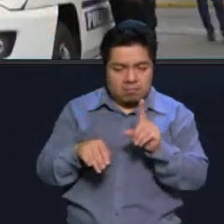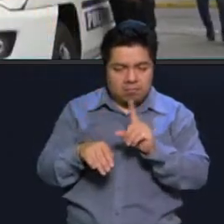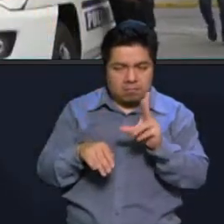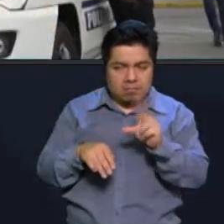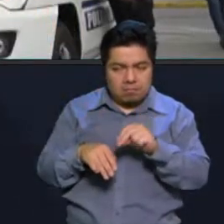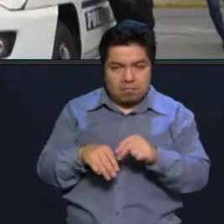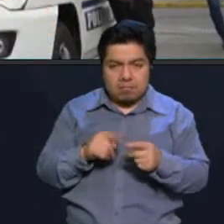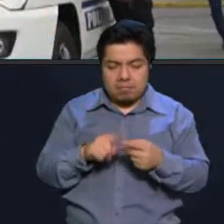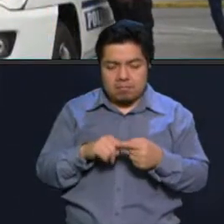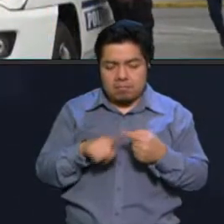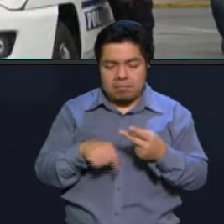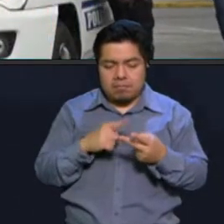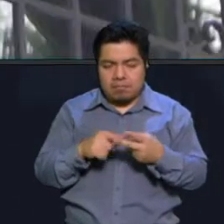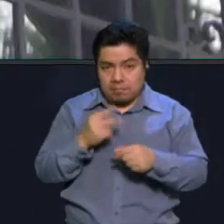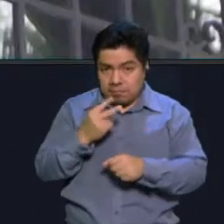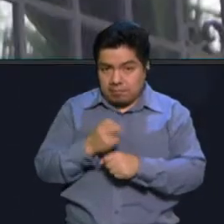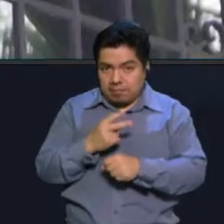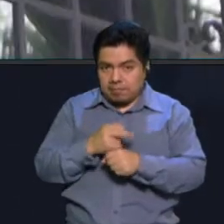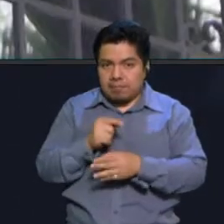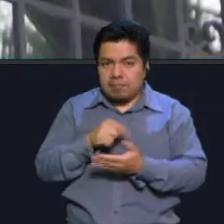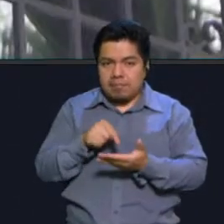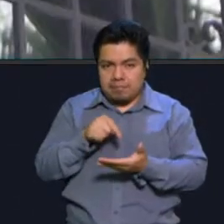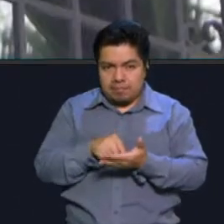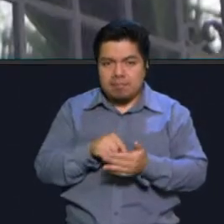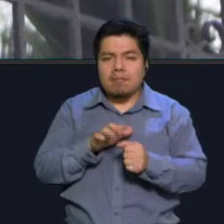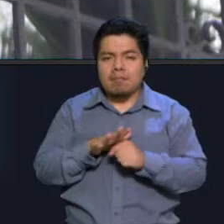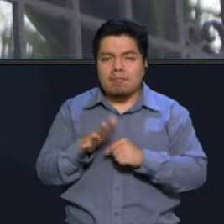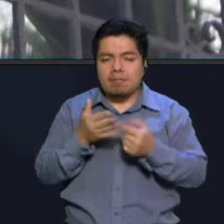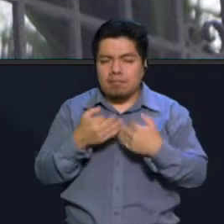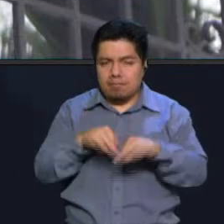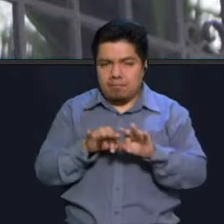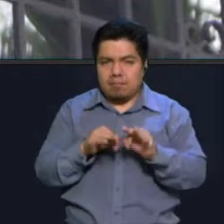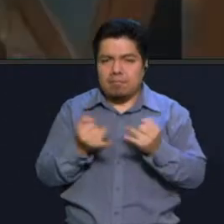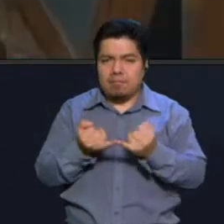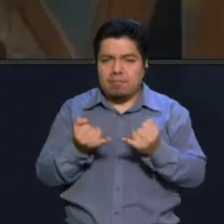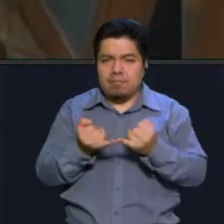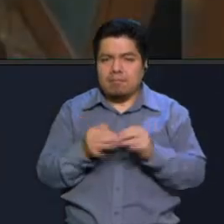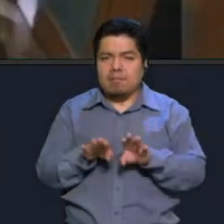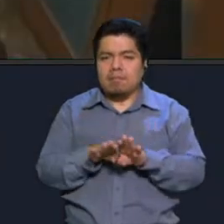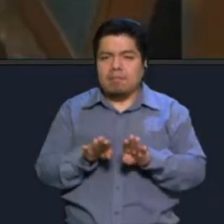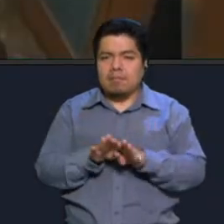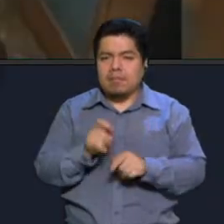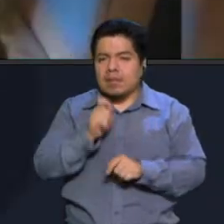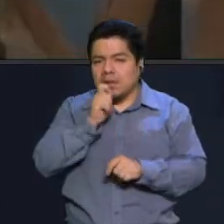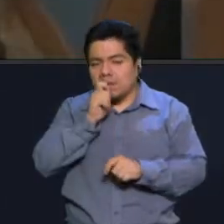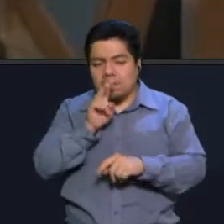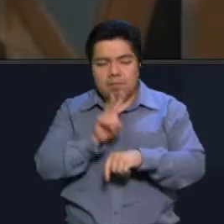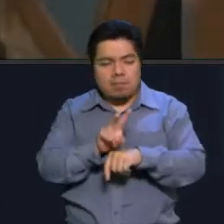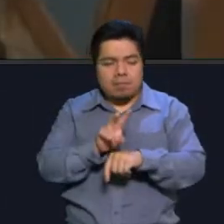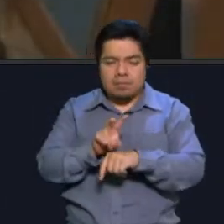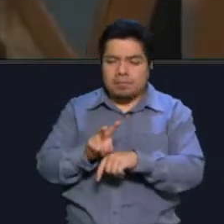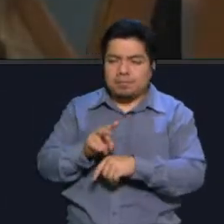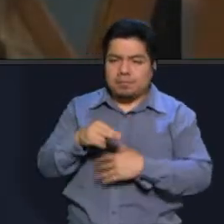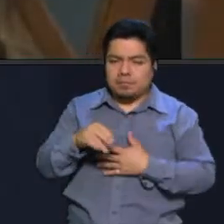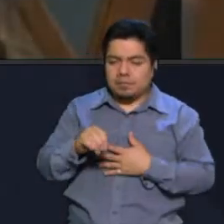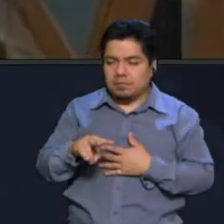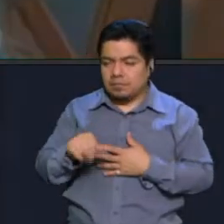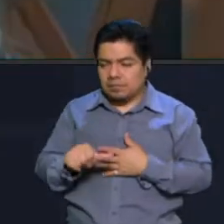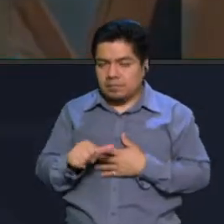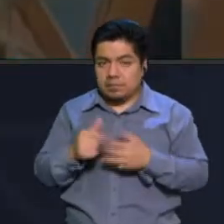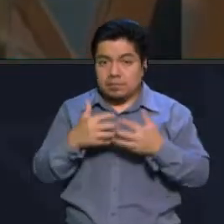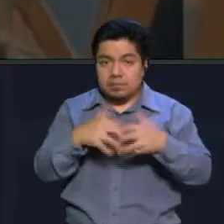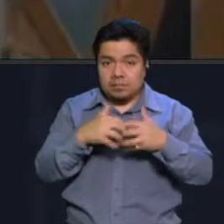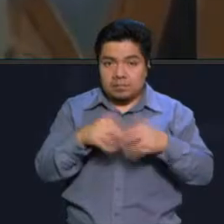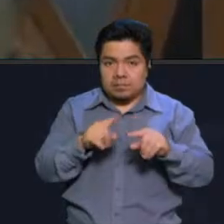fue bien importante, Braulio, el tema del arbitraje internacional. ¿Qué es lo que quería Daniel Noboa? Que las grandes